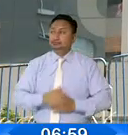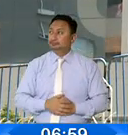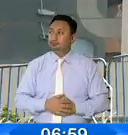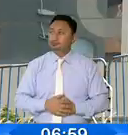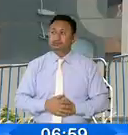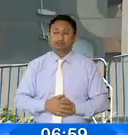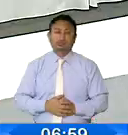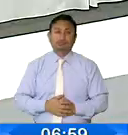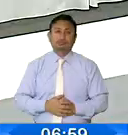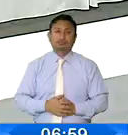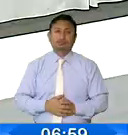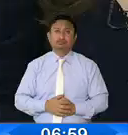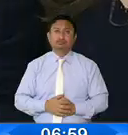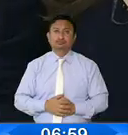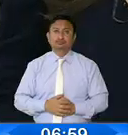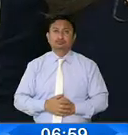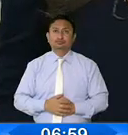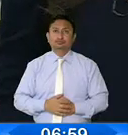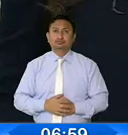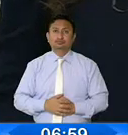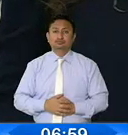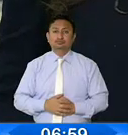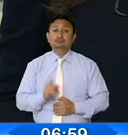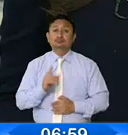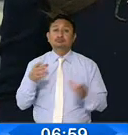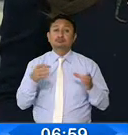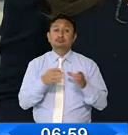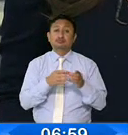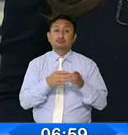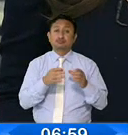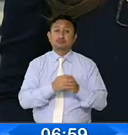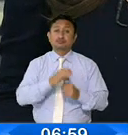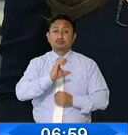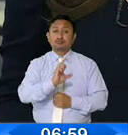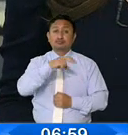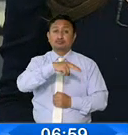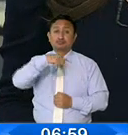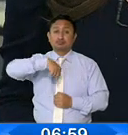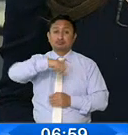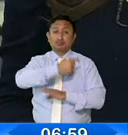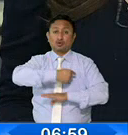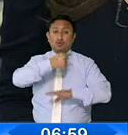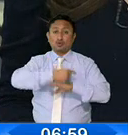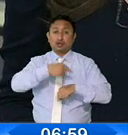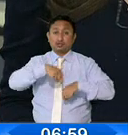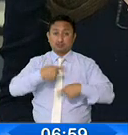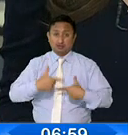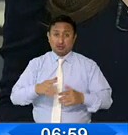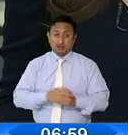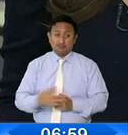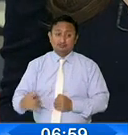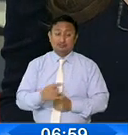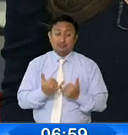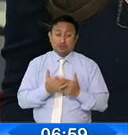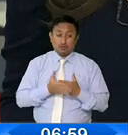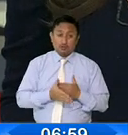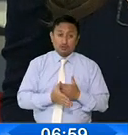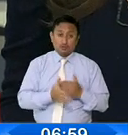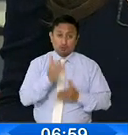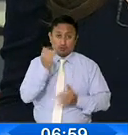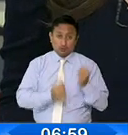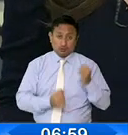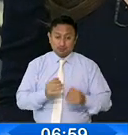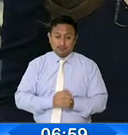Solórzano. Y la delegación provincial del CNE en Guayas ya se encuentra en su recta final. En la jornada de este